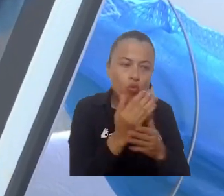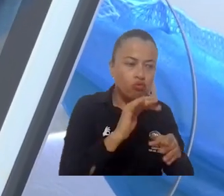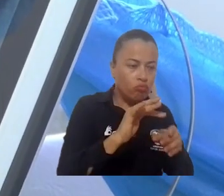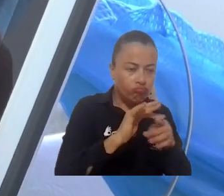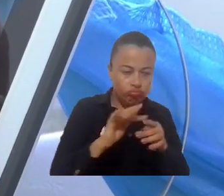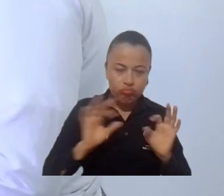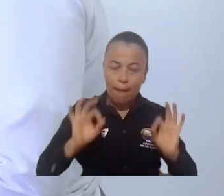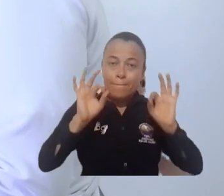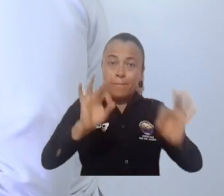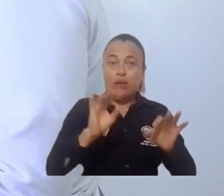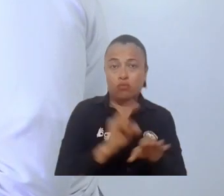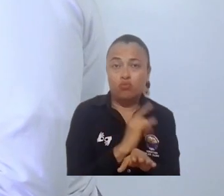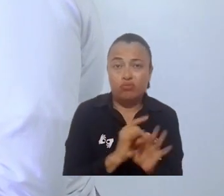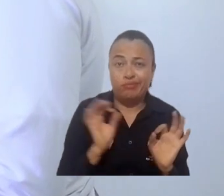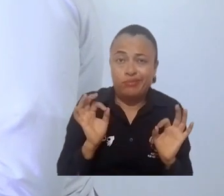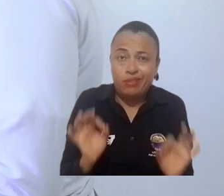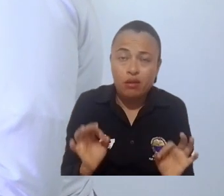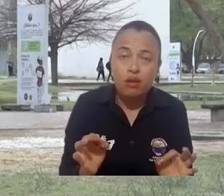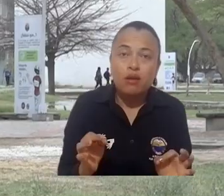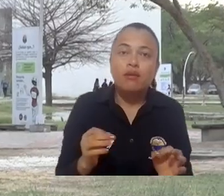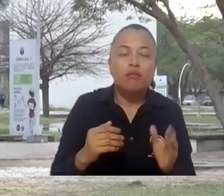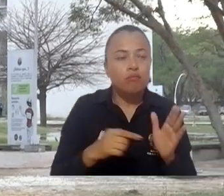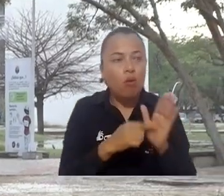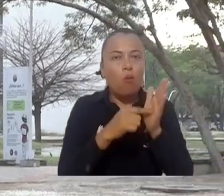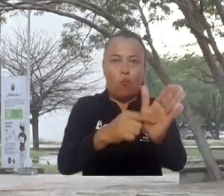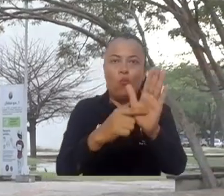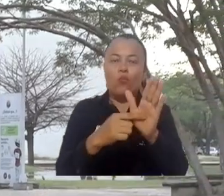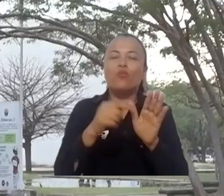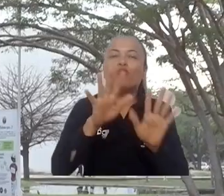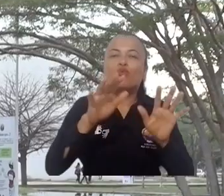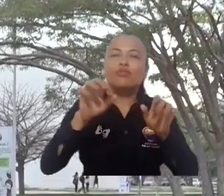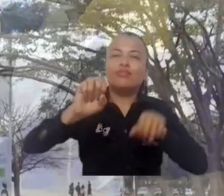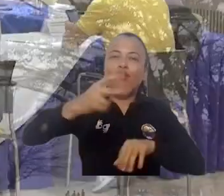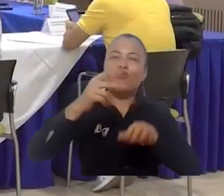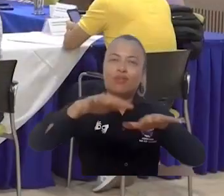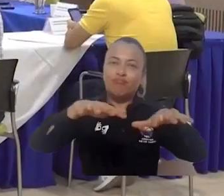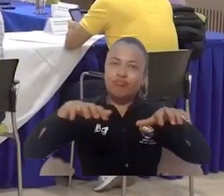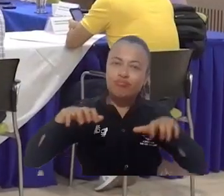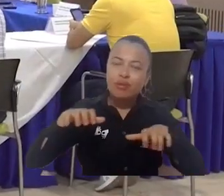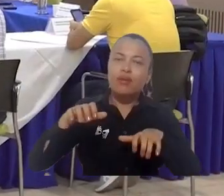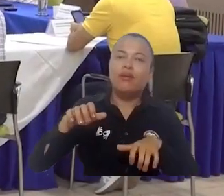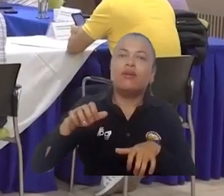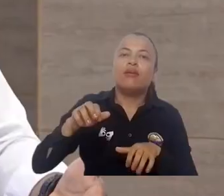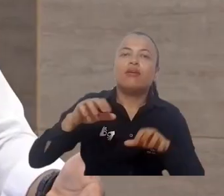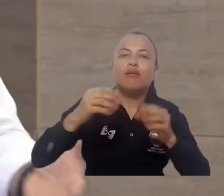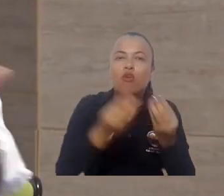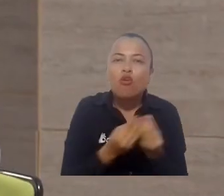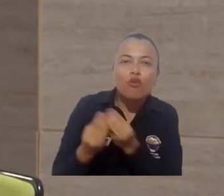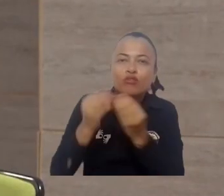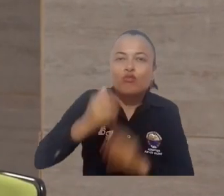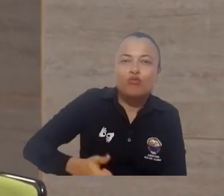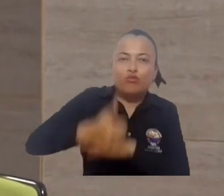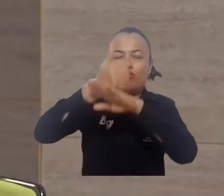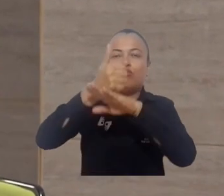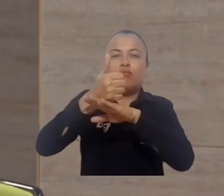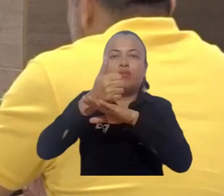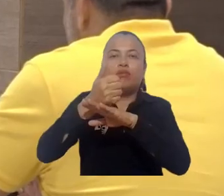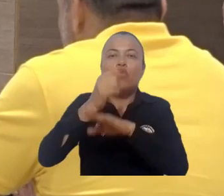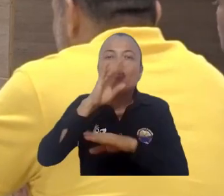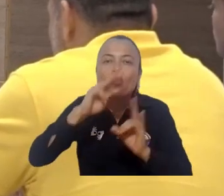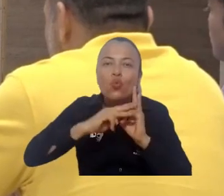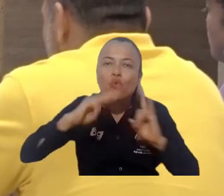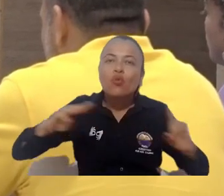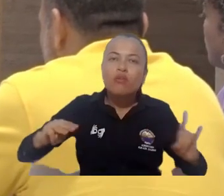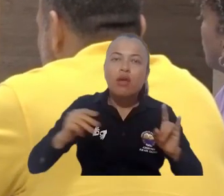gestión y buena utilización de los recursos fueron los aspectos a destacar durante la segunda sesión del Consejo superior de la Universidad del